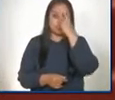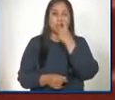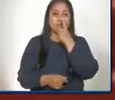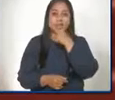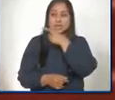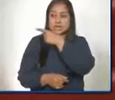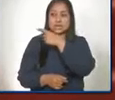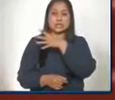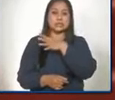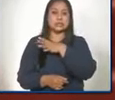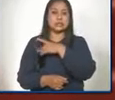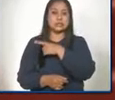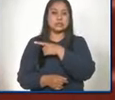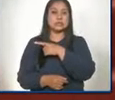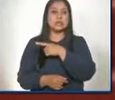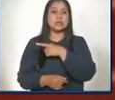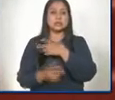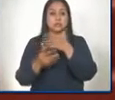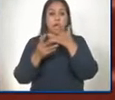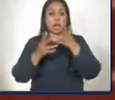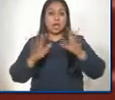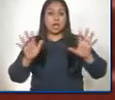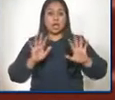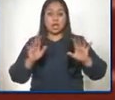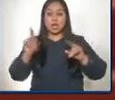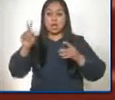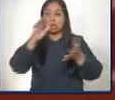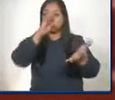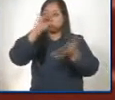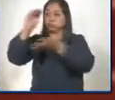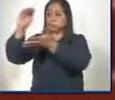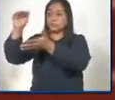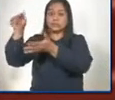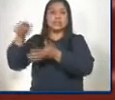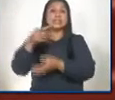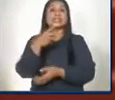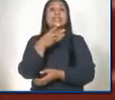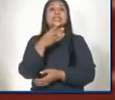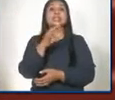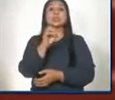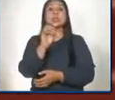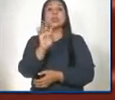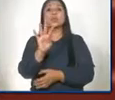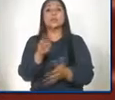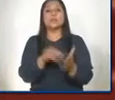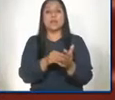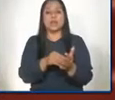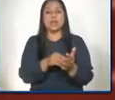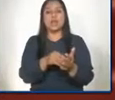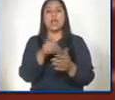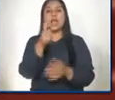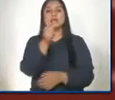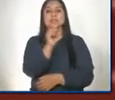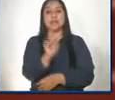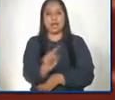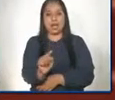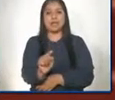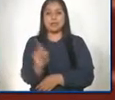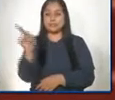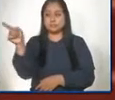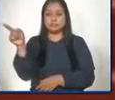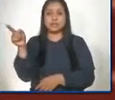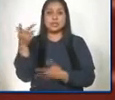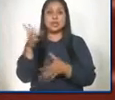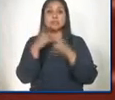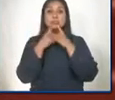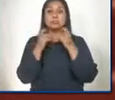donde está, pues, donde ya se hizo la llegada de una donación de 304 mil vacunas de AstraZeneca. Me anunció